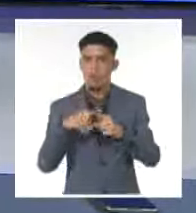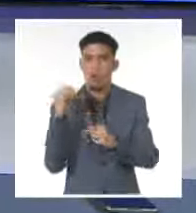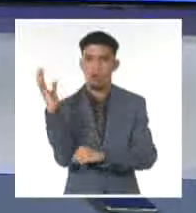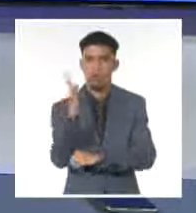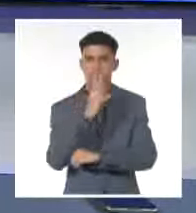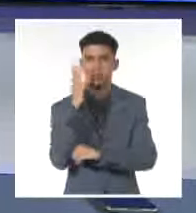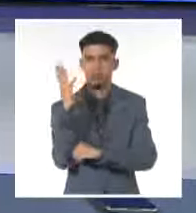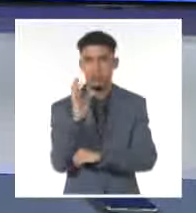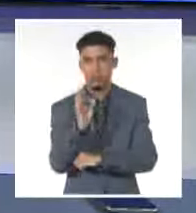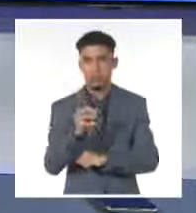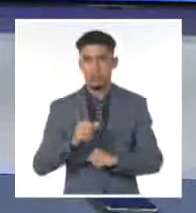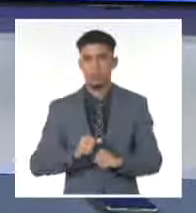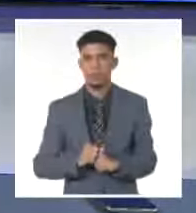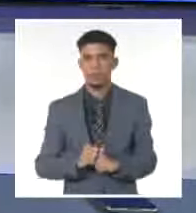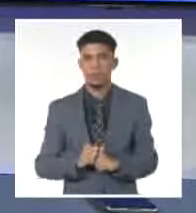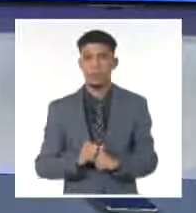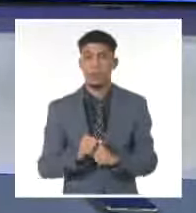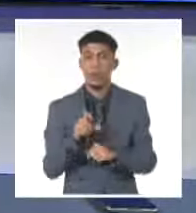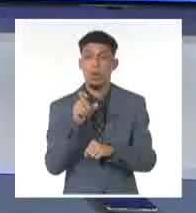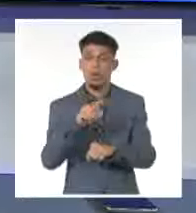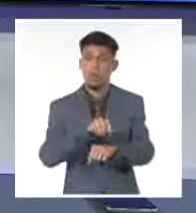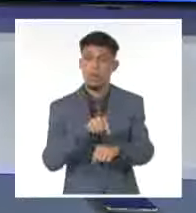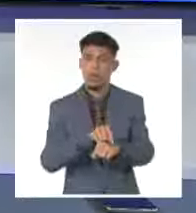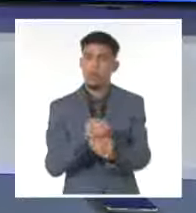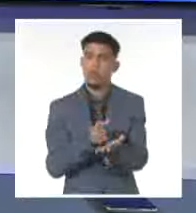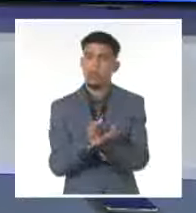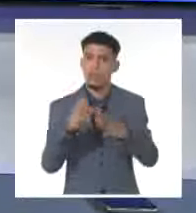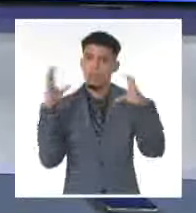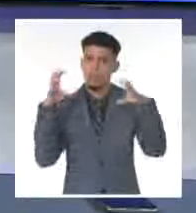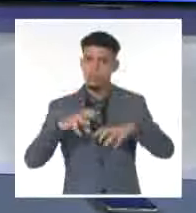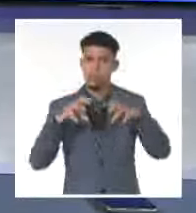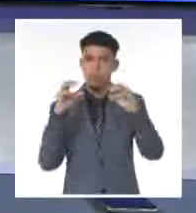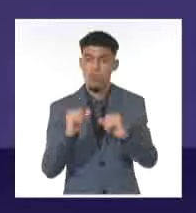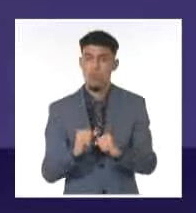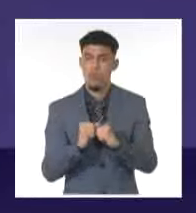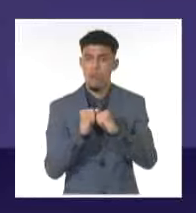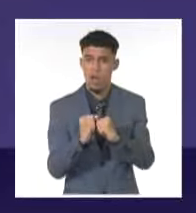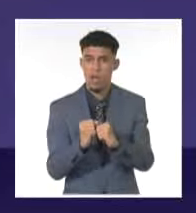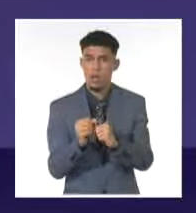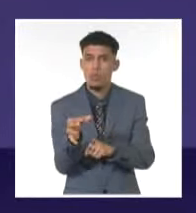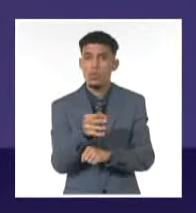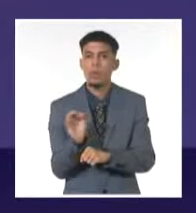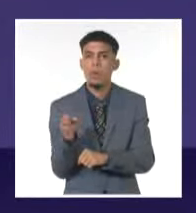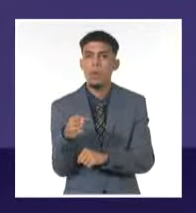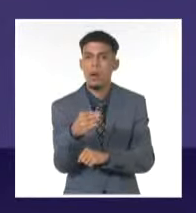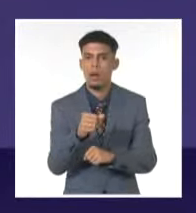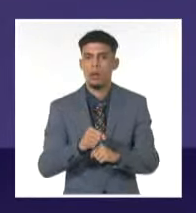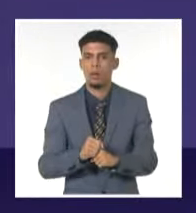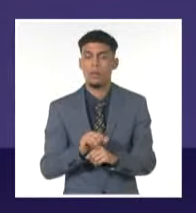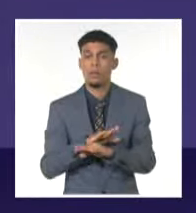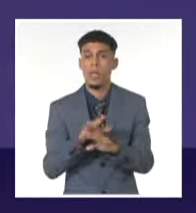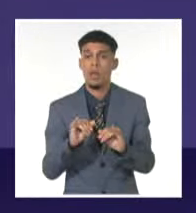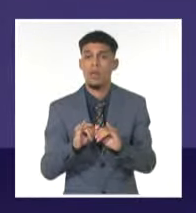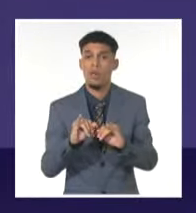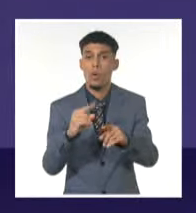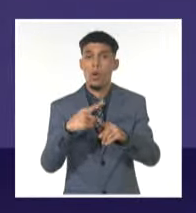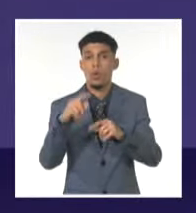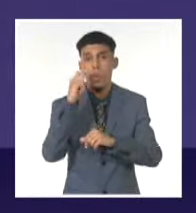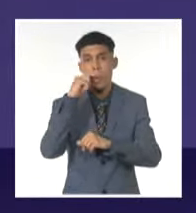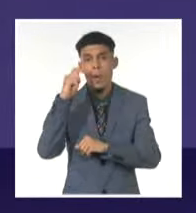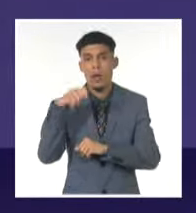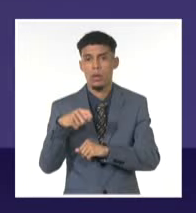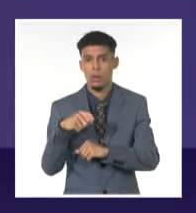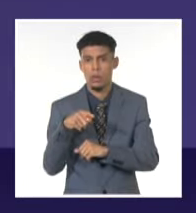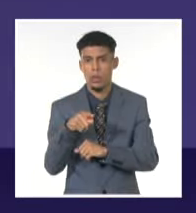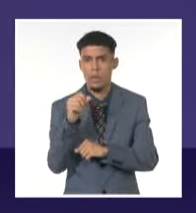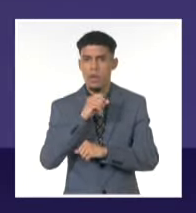Oscar, aunque en las últimas horas ha llovido de manera considerable en Baracoa. Así es, Giselle. Cedemos la señal a nuestros colegas en el Alto